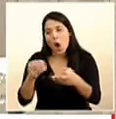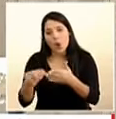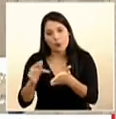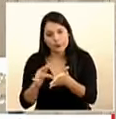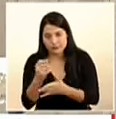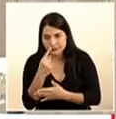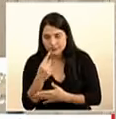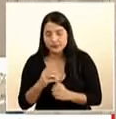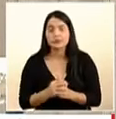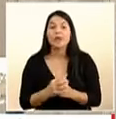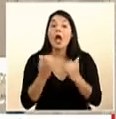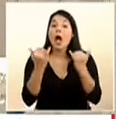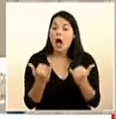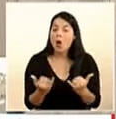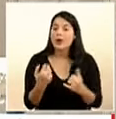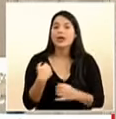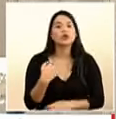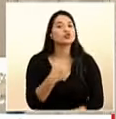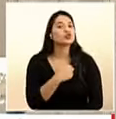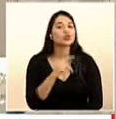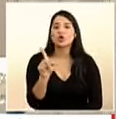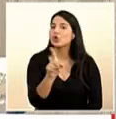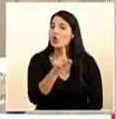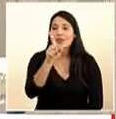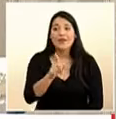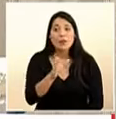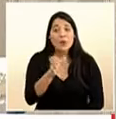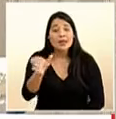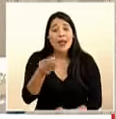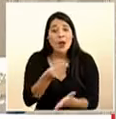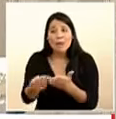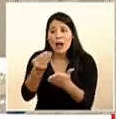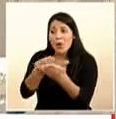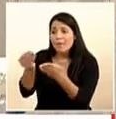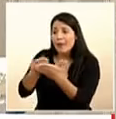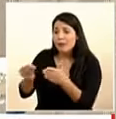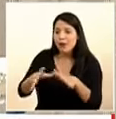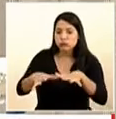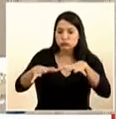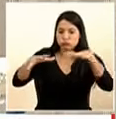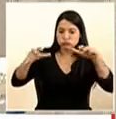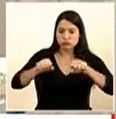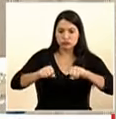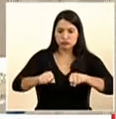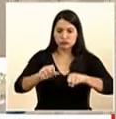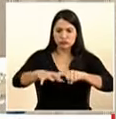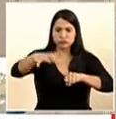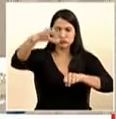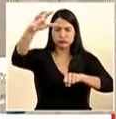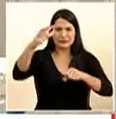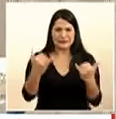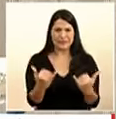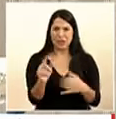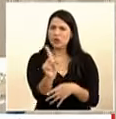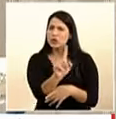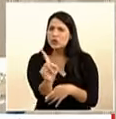sentido de que no tenemos por qué irnos a hacer compras de medidas desde ya ni en los próximos días porque los